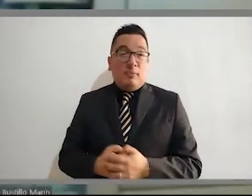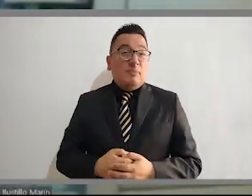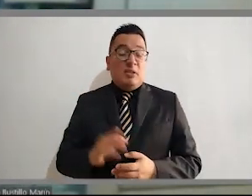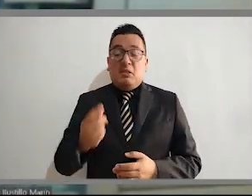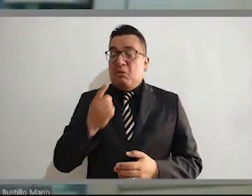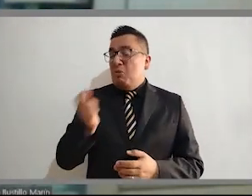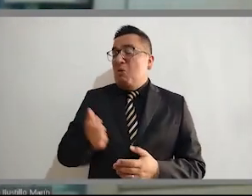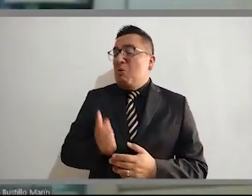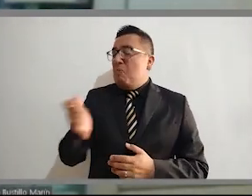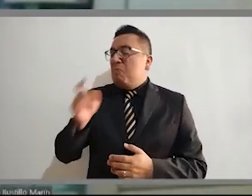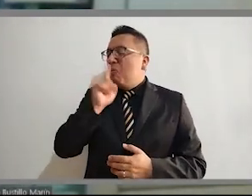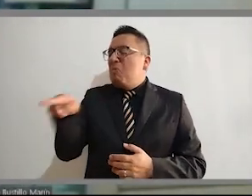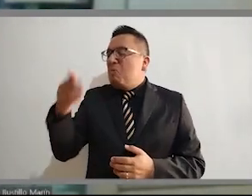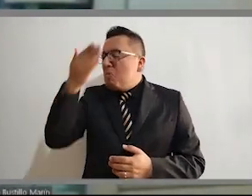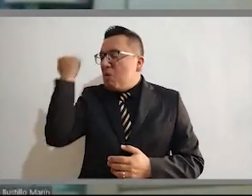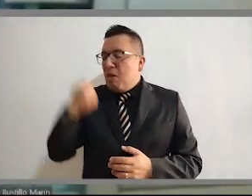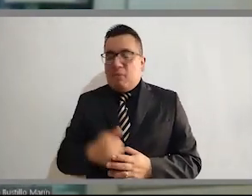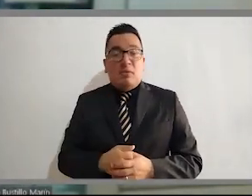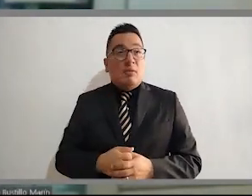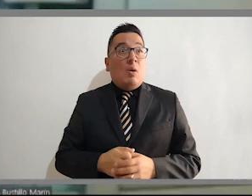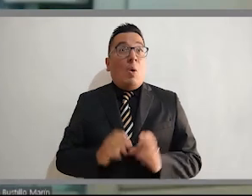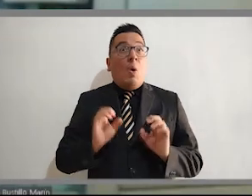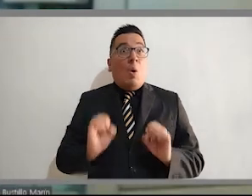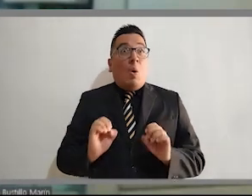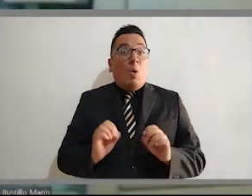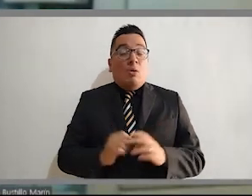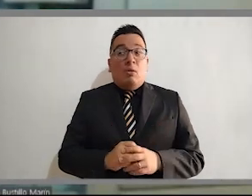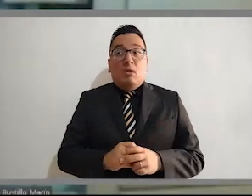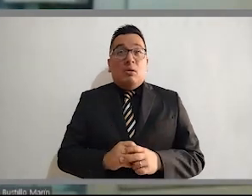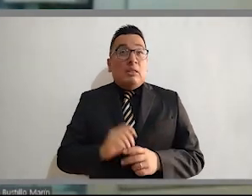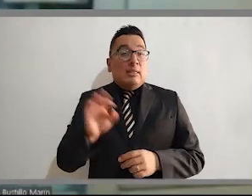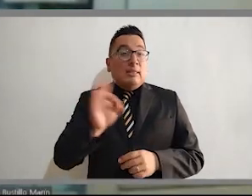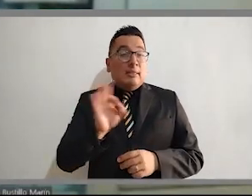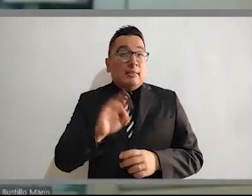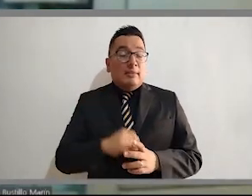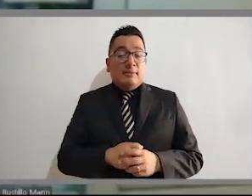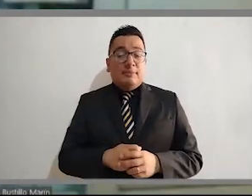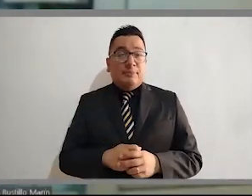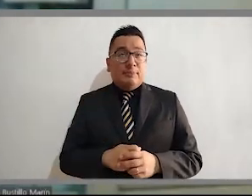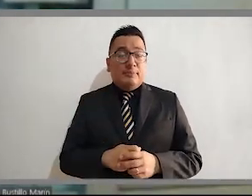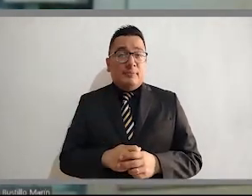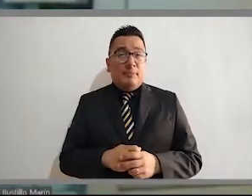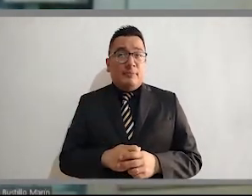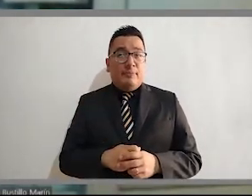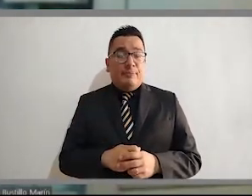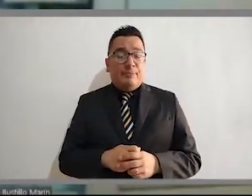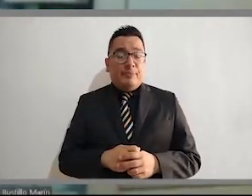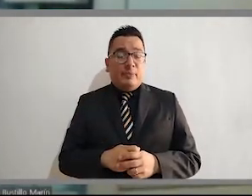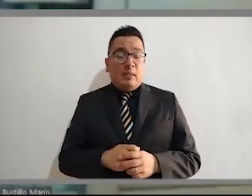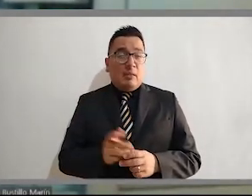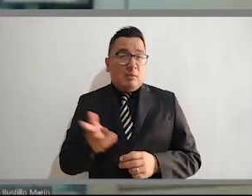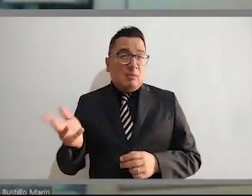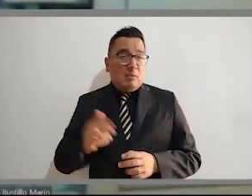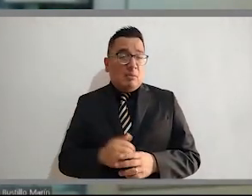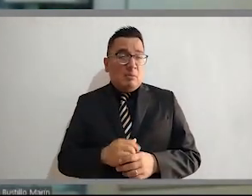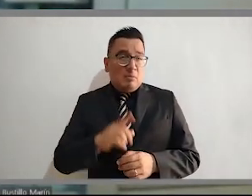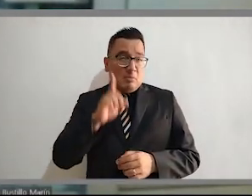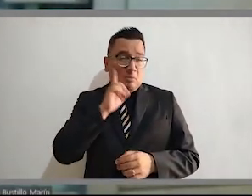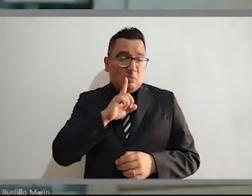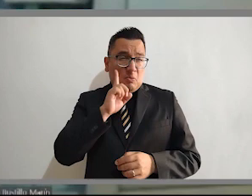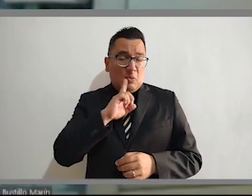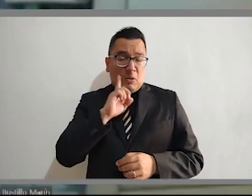¿no? Por ejemplo. La patrimonial, ¿no? Pues generalmente se